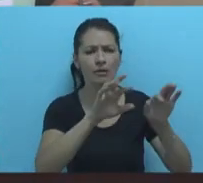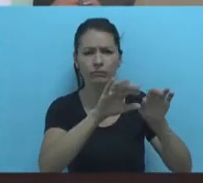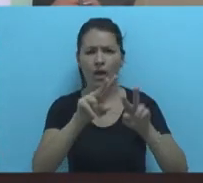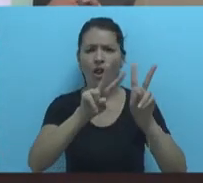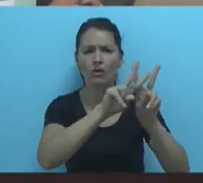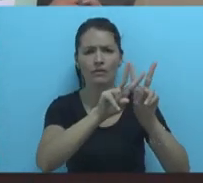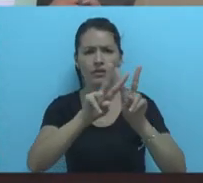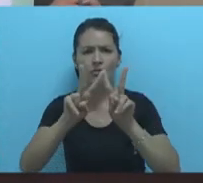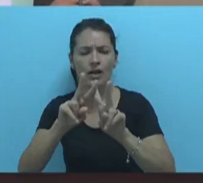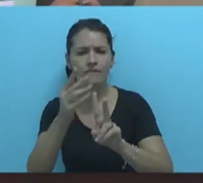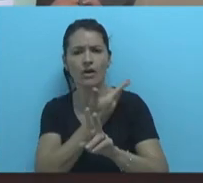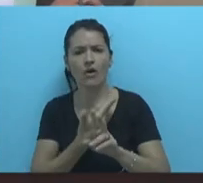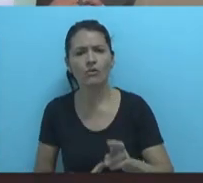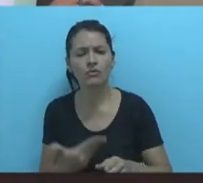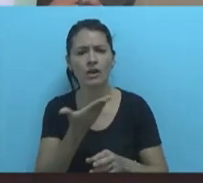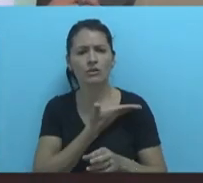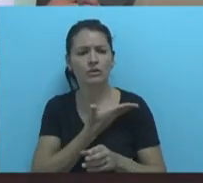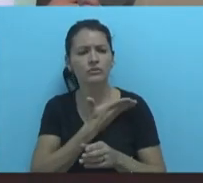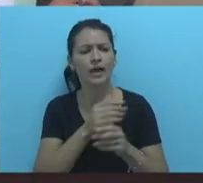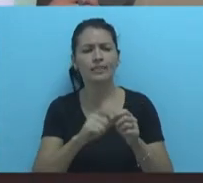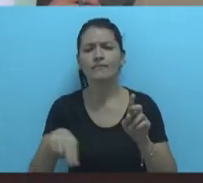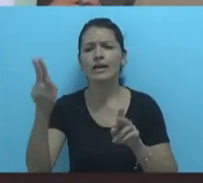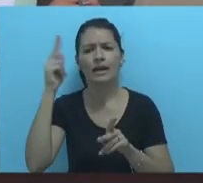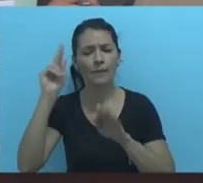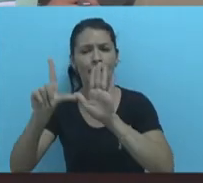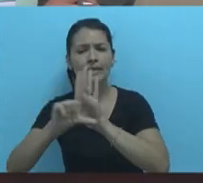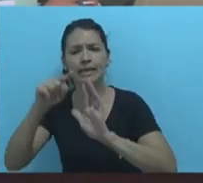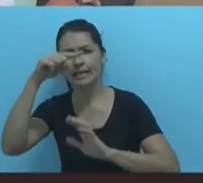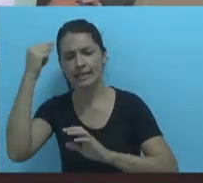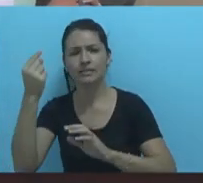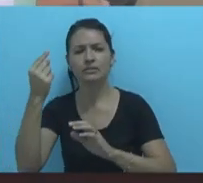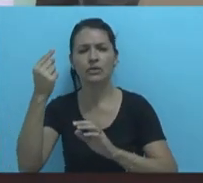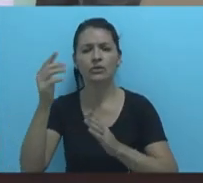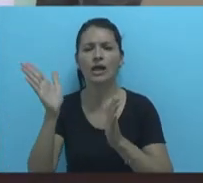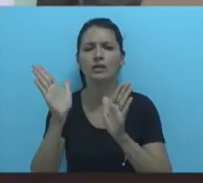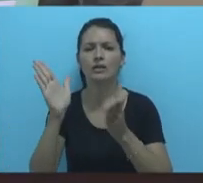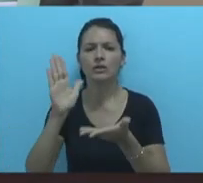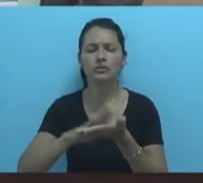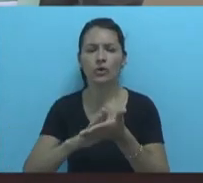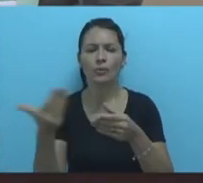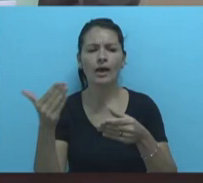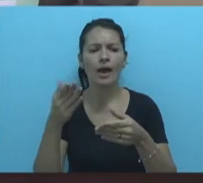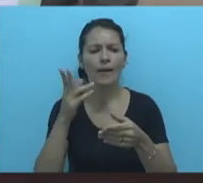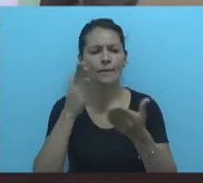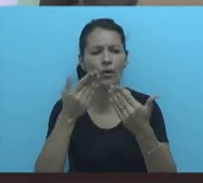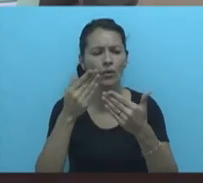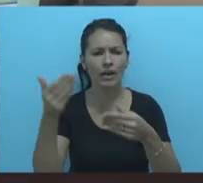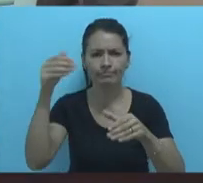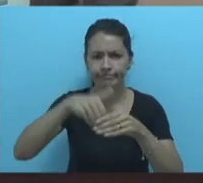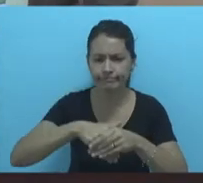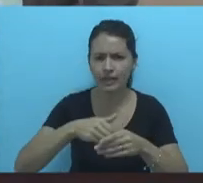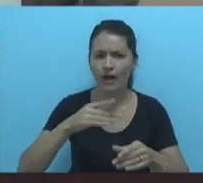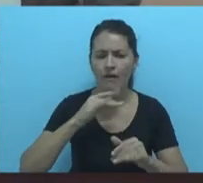Provincia de Santa Fe cumple con lo dispuesto por la Ley Nacional 26.653 de accesibilidad a la información en sitio web, a